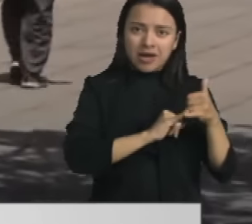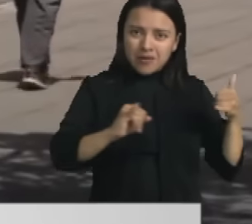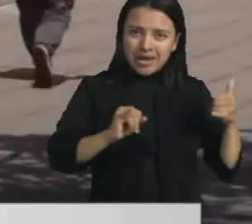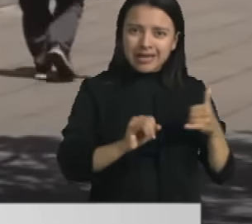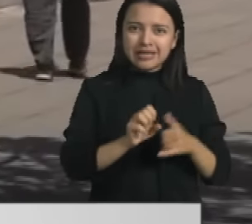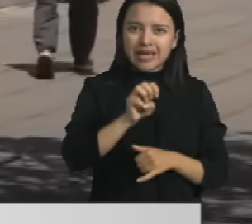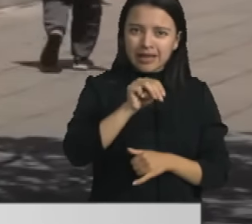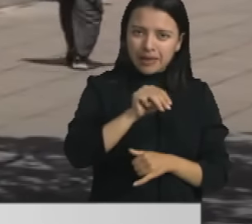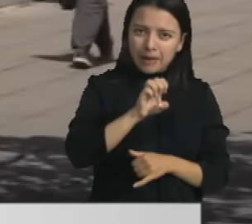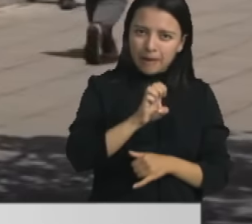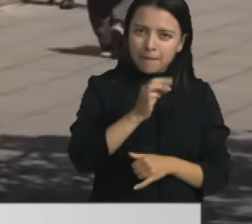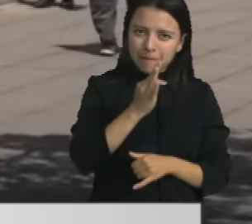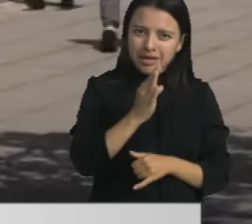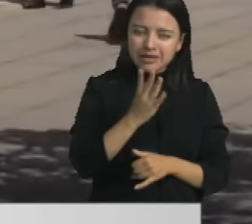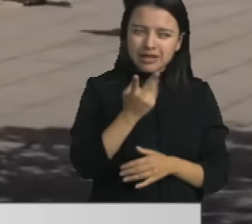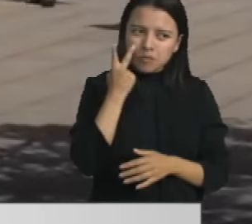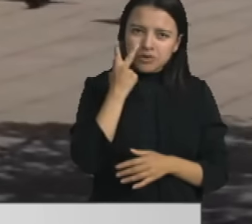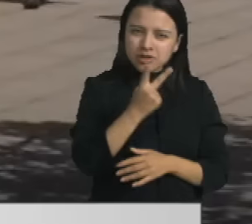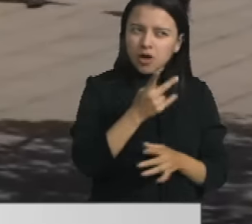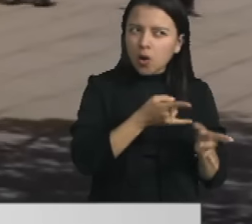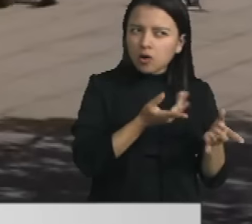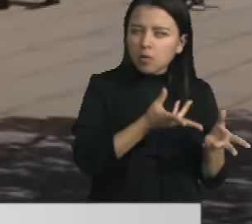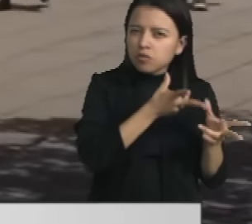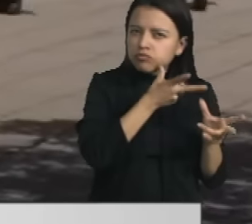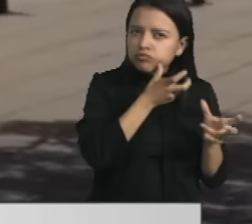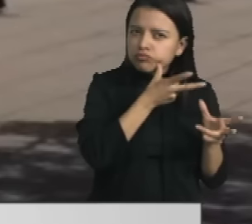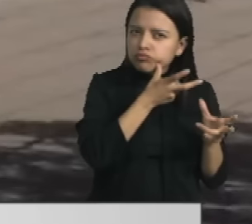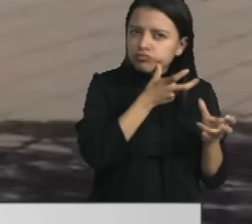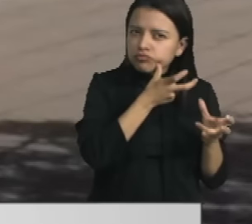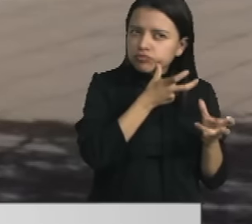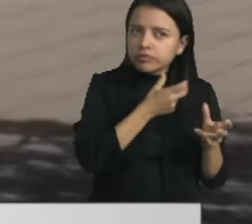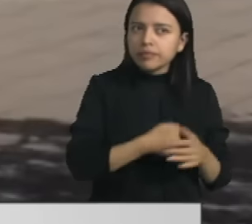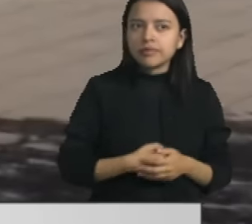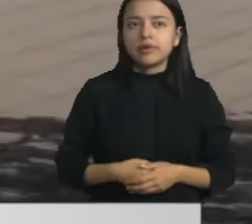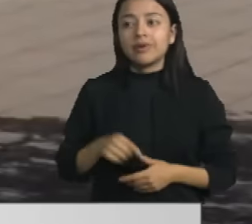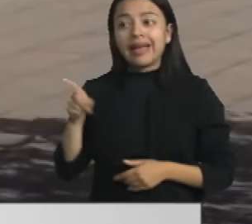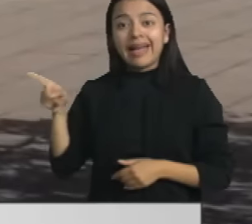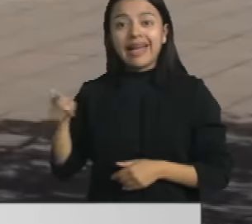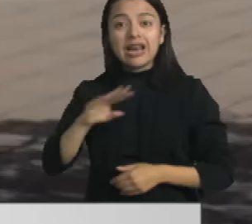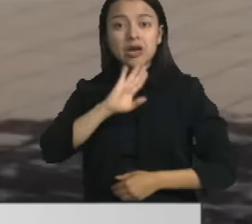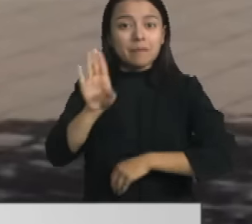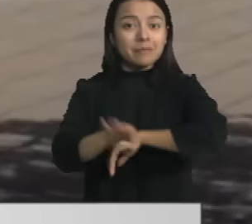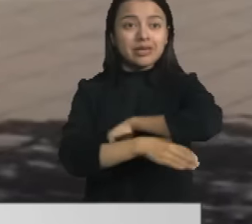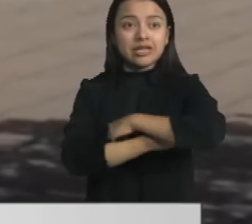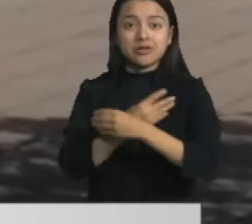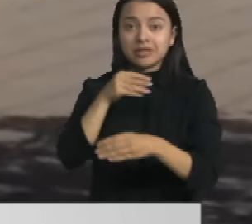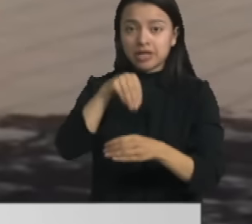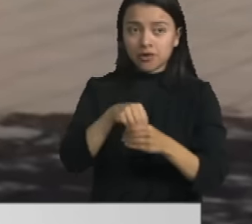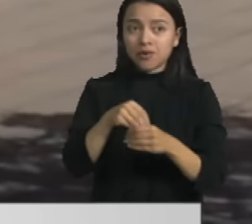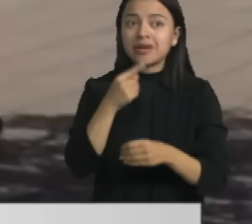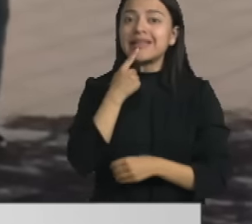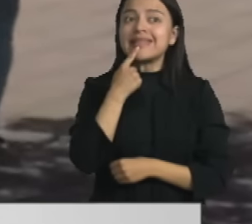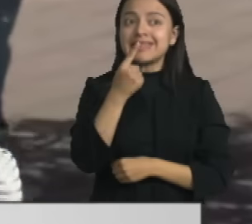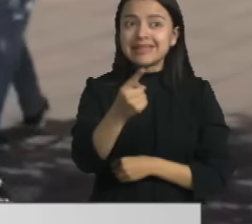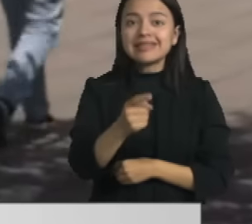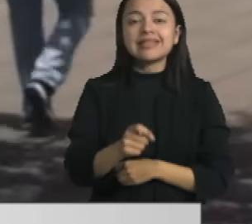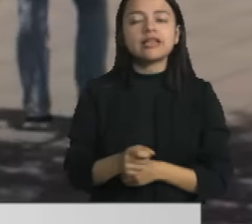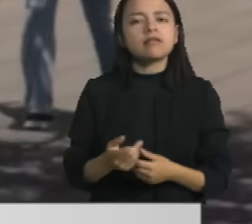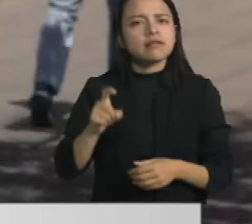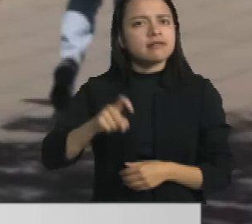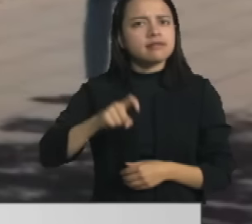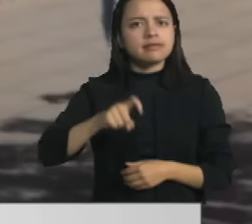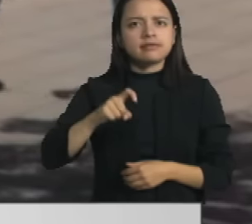mediodía. Lo primero, el ministro del Interior solicita que se levanten los bloqueos para poder establecer una mesa de trabajo con